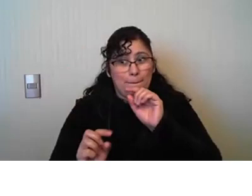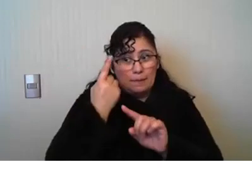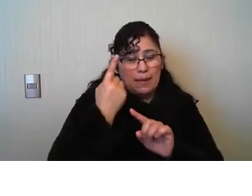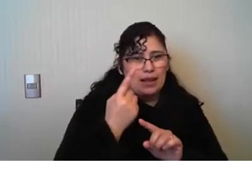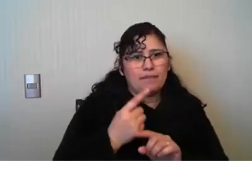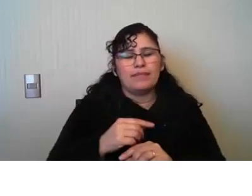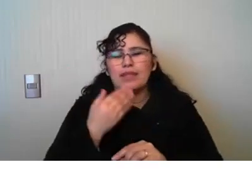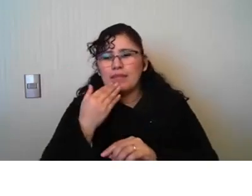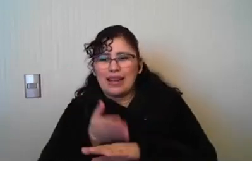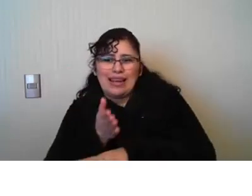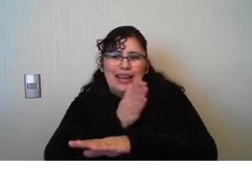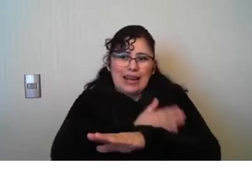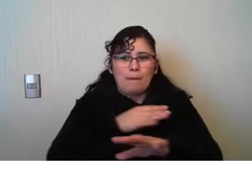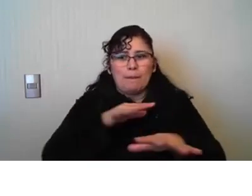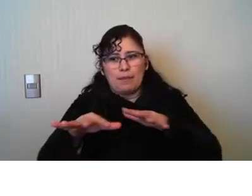premotor.